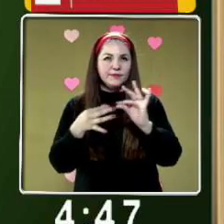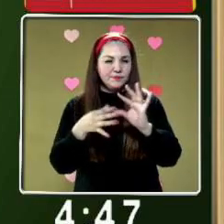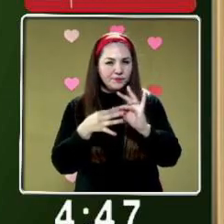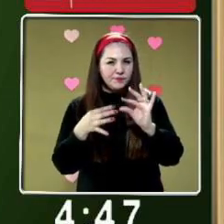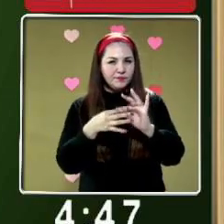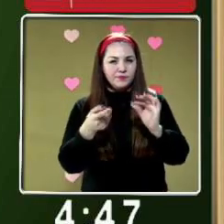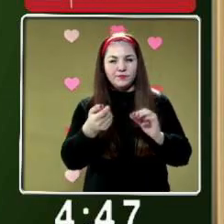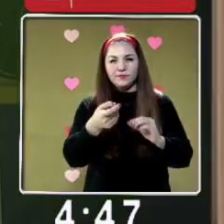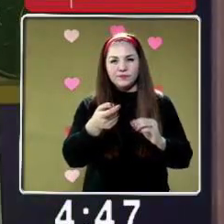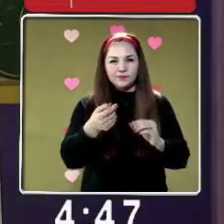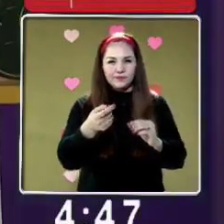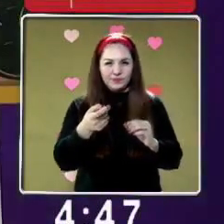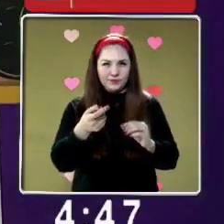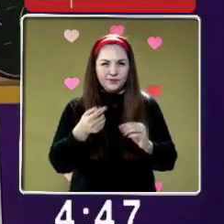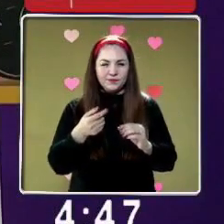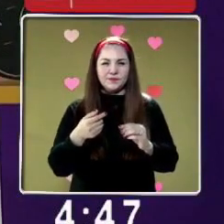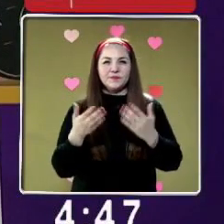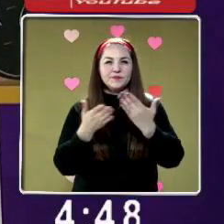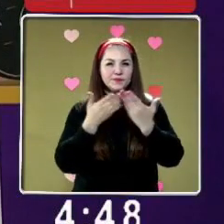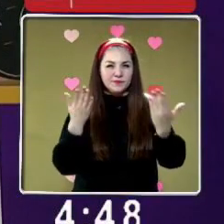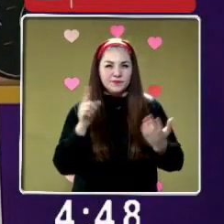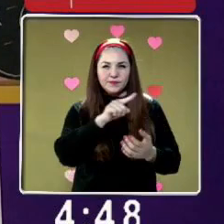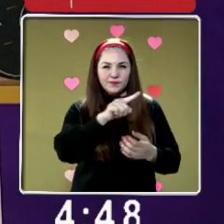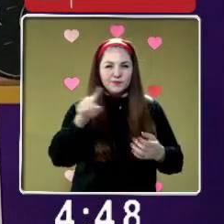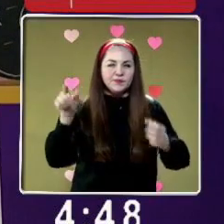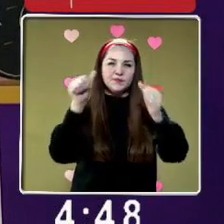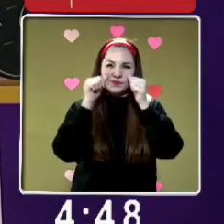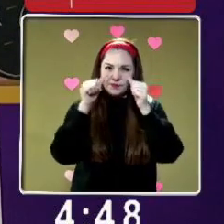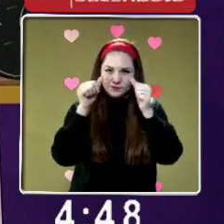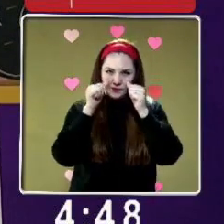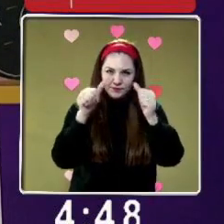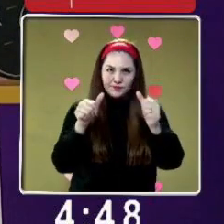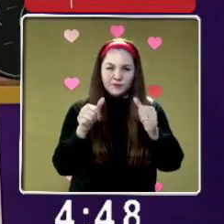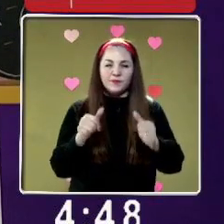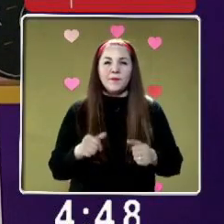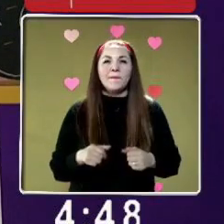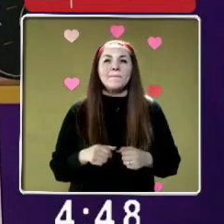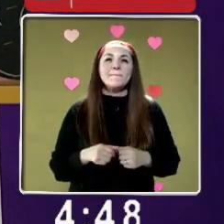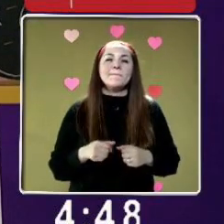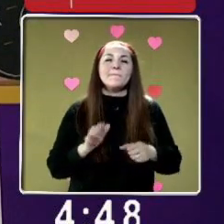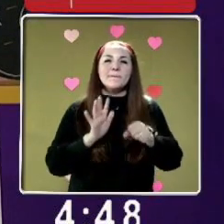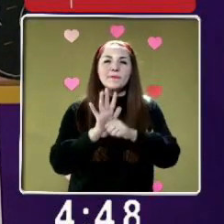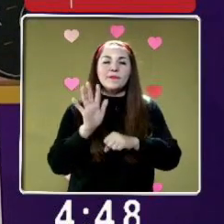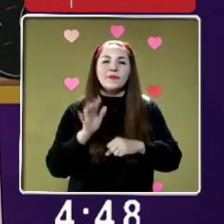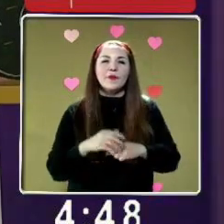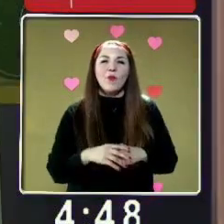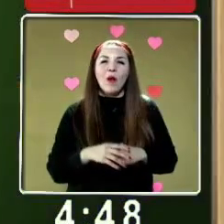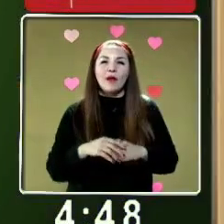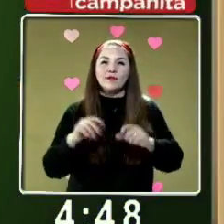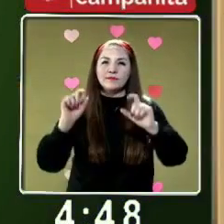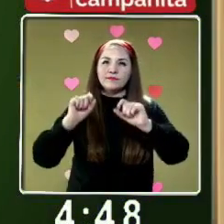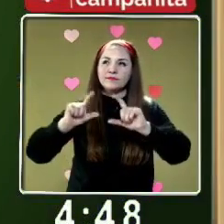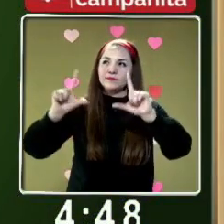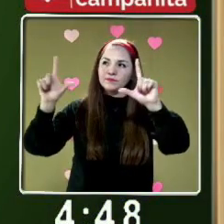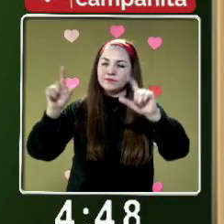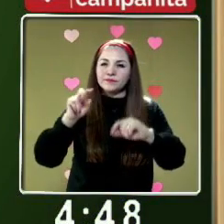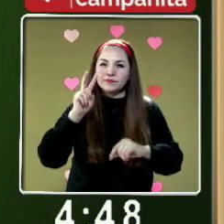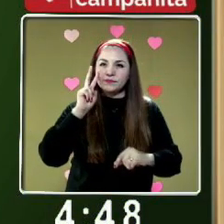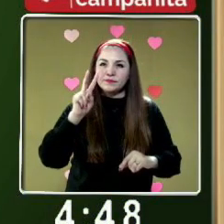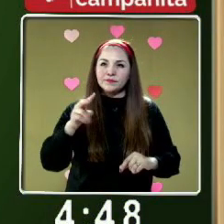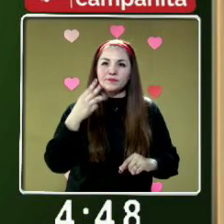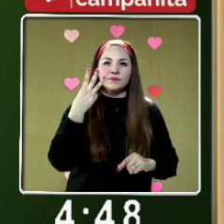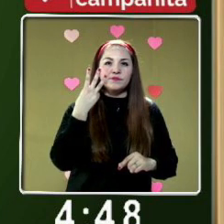hablaron un poquito de ello, pero a ver si es cierto. A ver, vamos a trabajar estos ecosistemas, maestra. Ahí en pantalla vas a ver